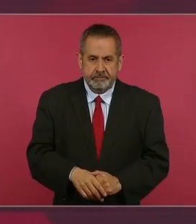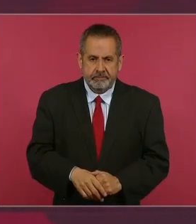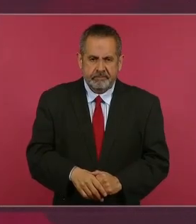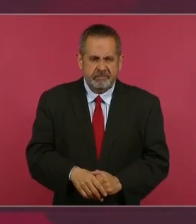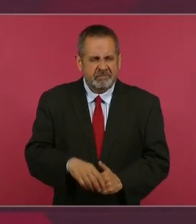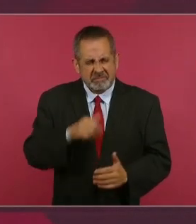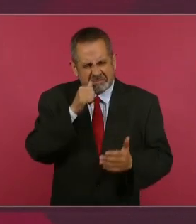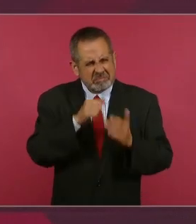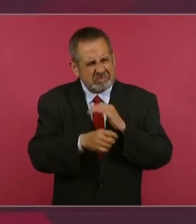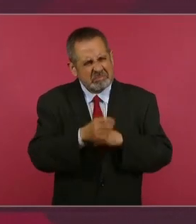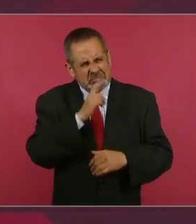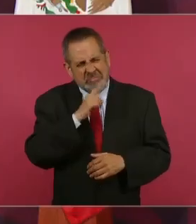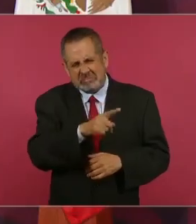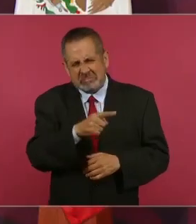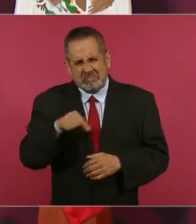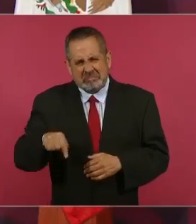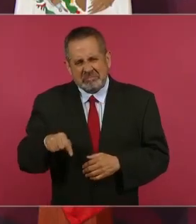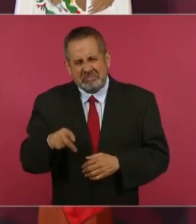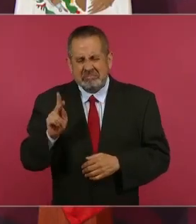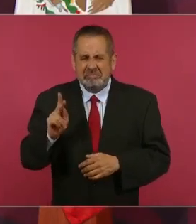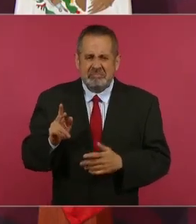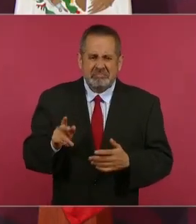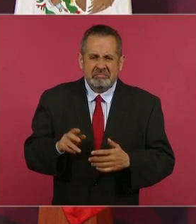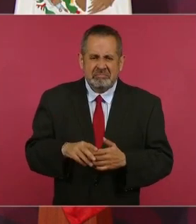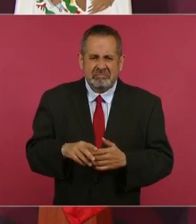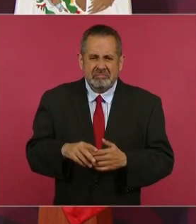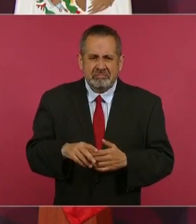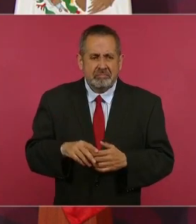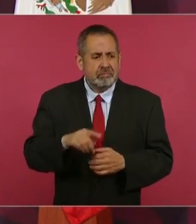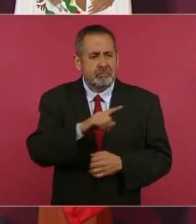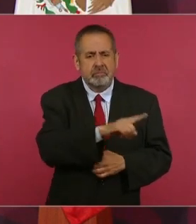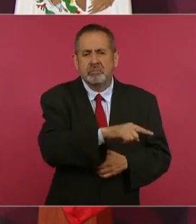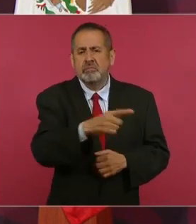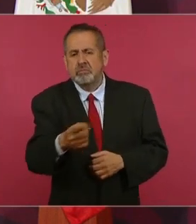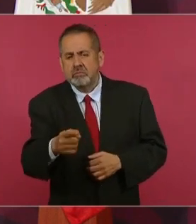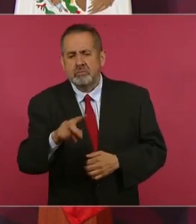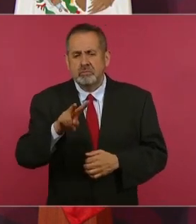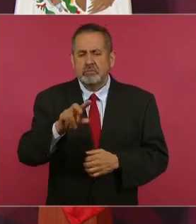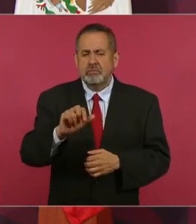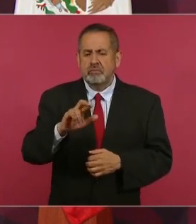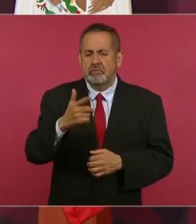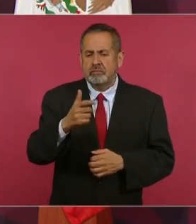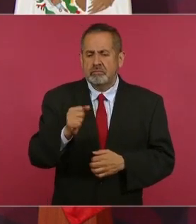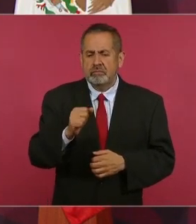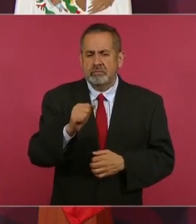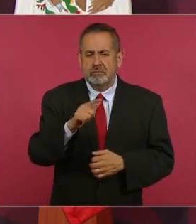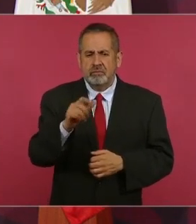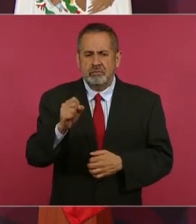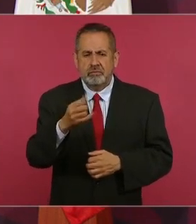O sí me contestaron, pero con el maestro Vargas Llosa.